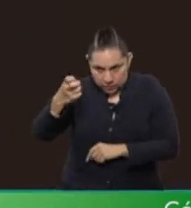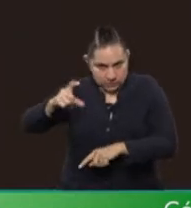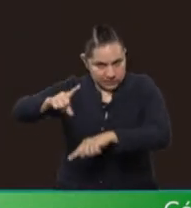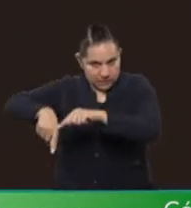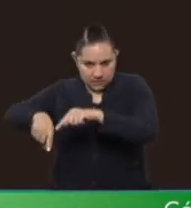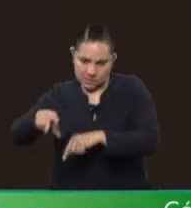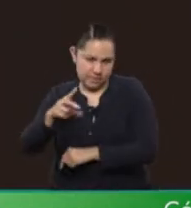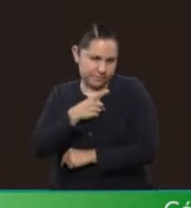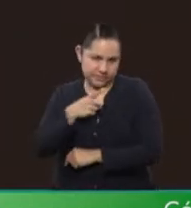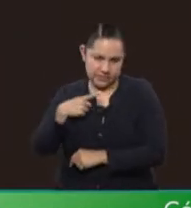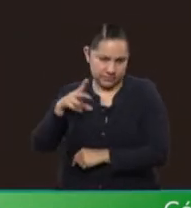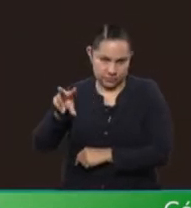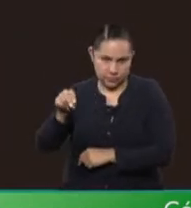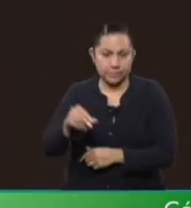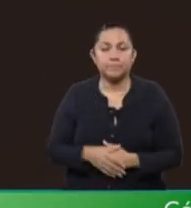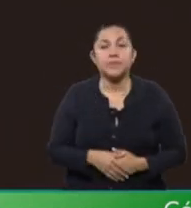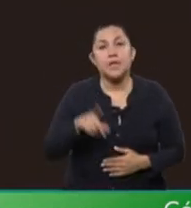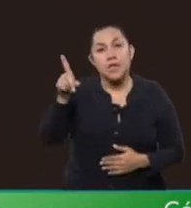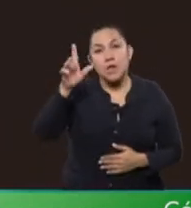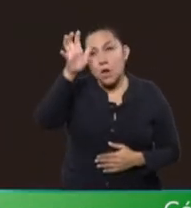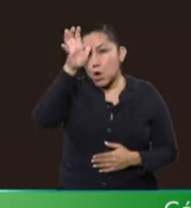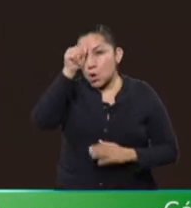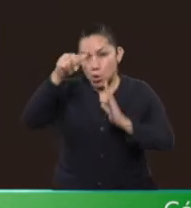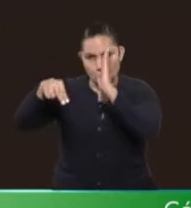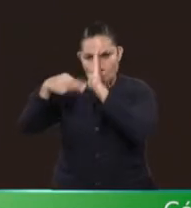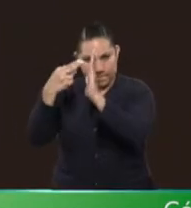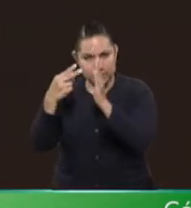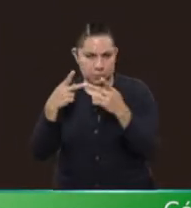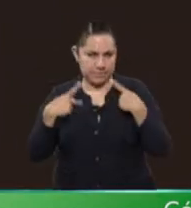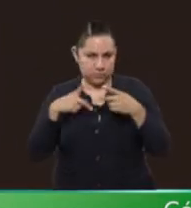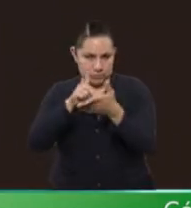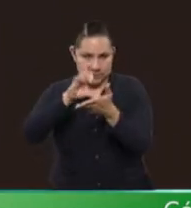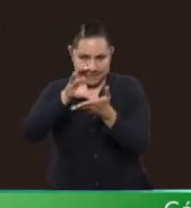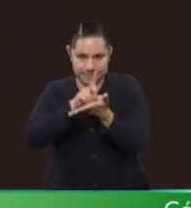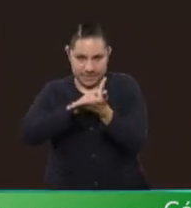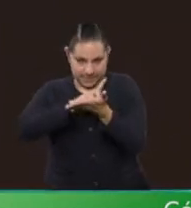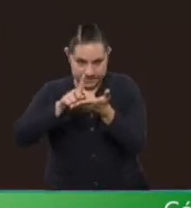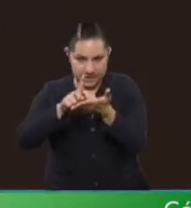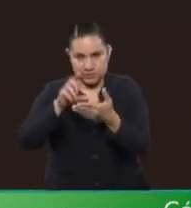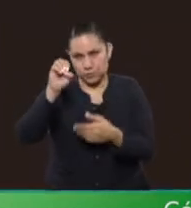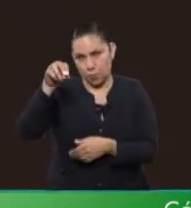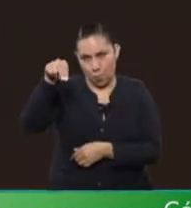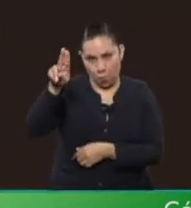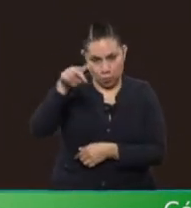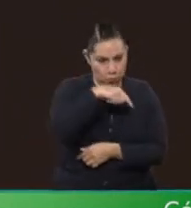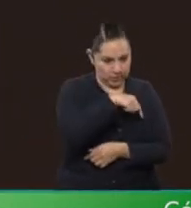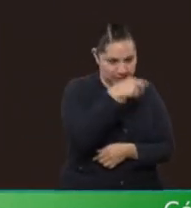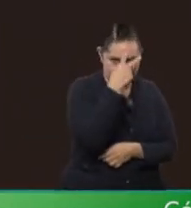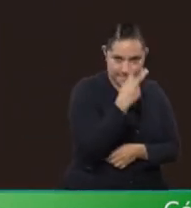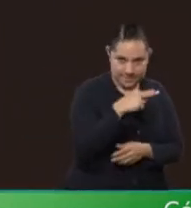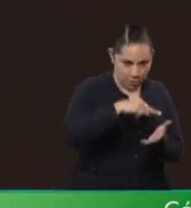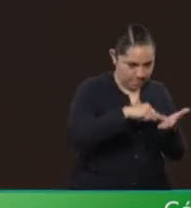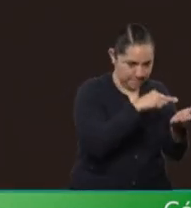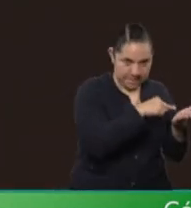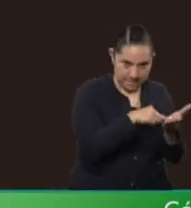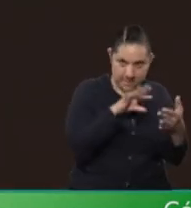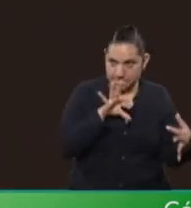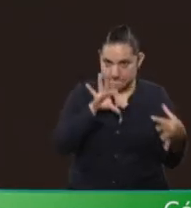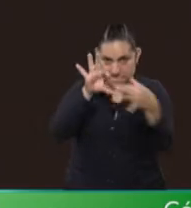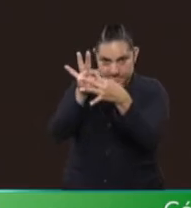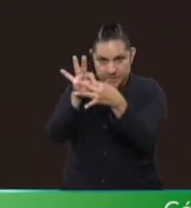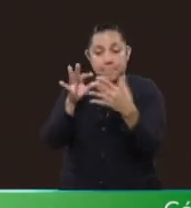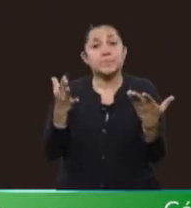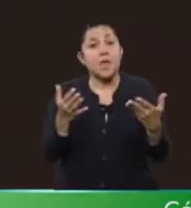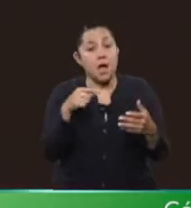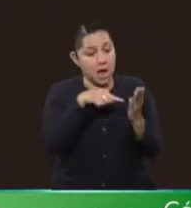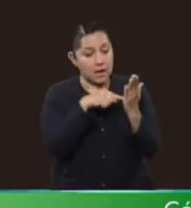con Discapacidad de la Organización de las Naciones Unidas, ratificada por México, los estados deben garantizar la igualdad